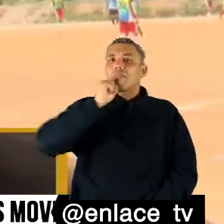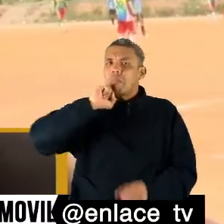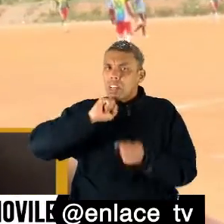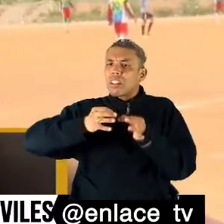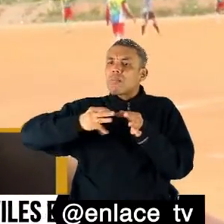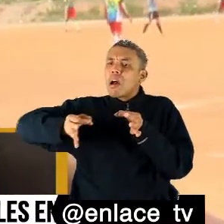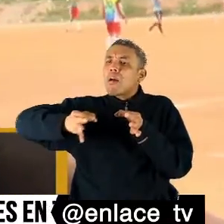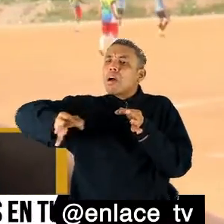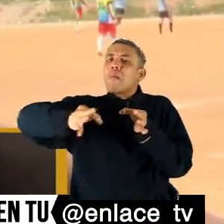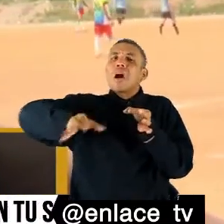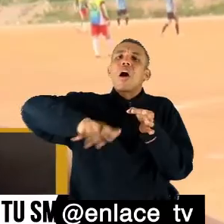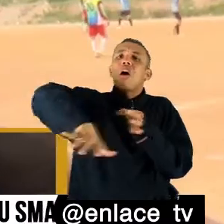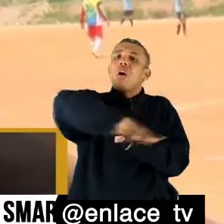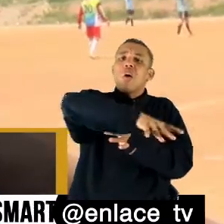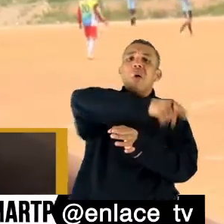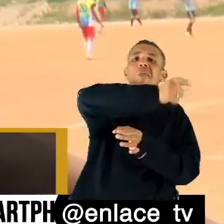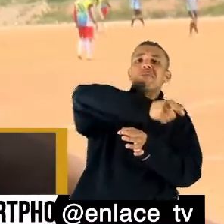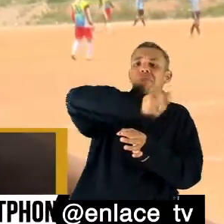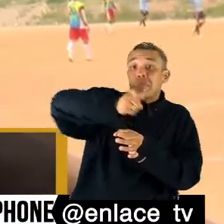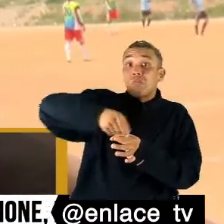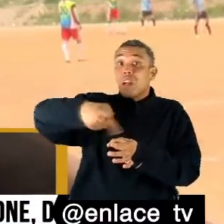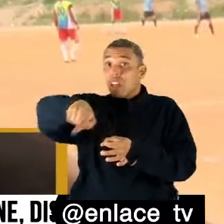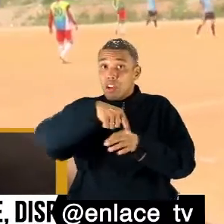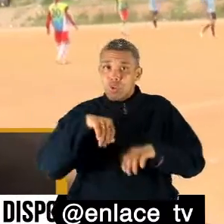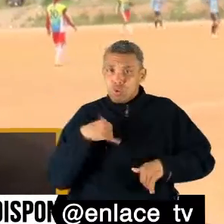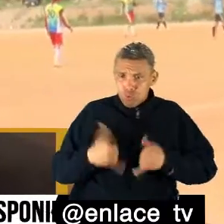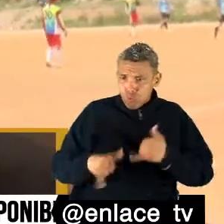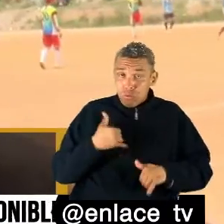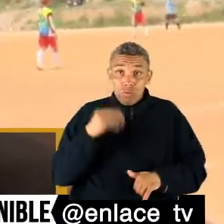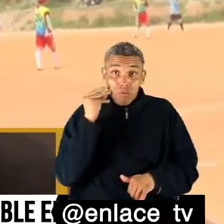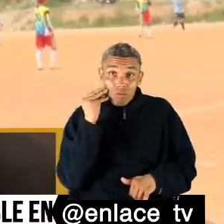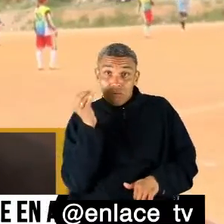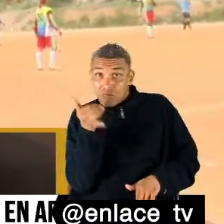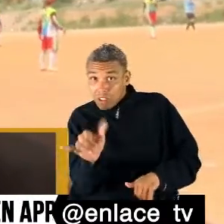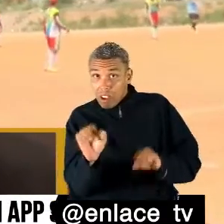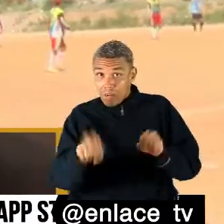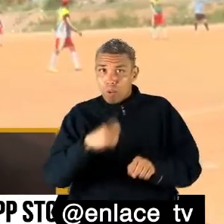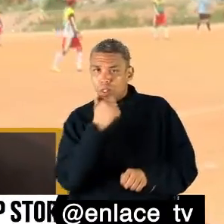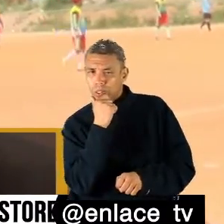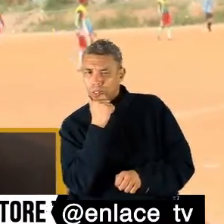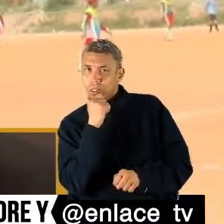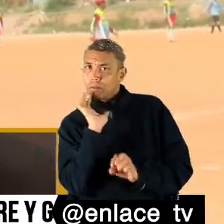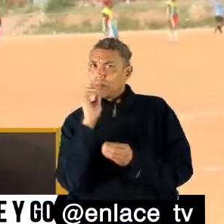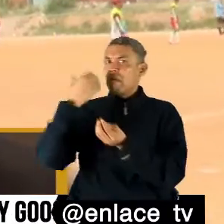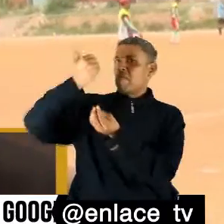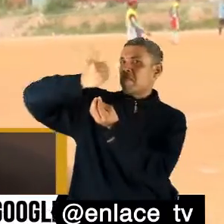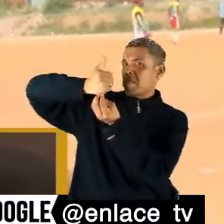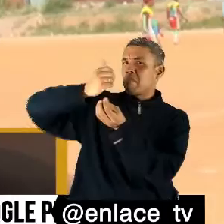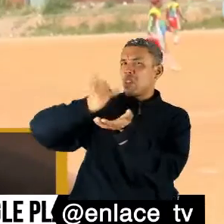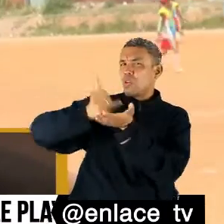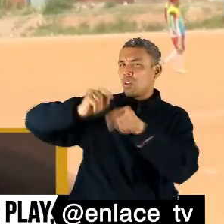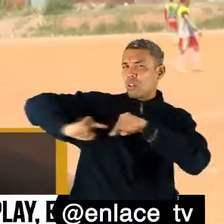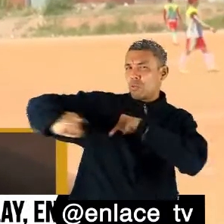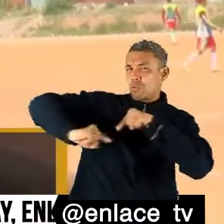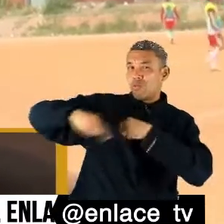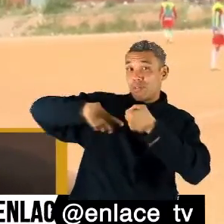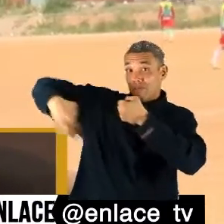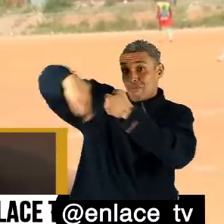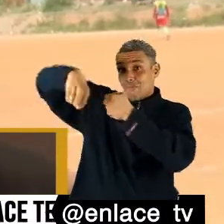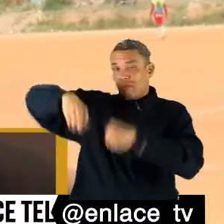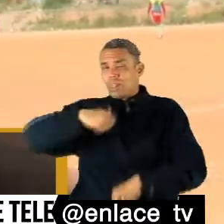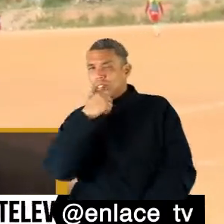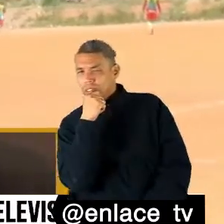cantidad de jugadores en la parte formativa ya que están creados como formadores, y sí sería bueno que la Junta fuera a